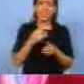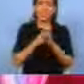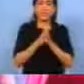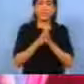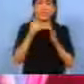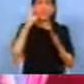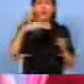sacar un poco de otro tema?